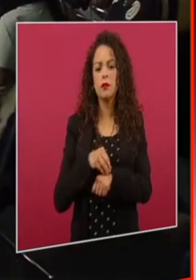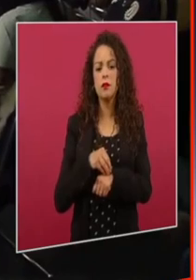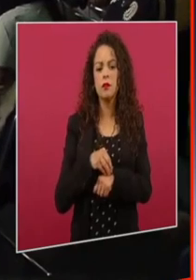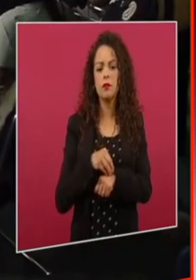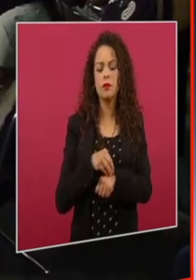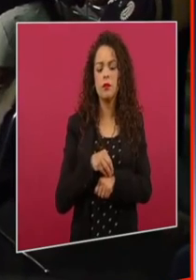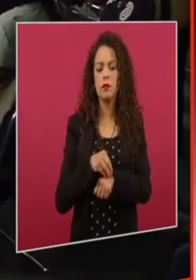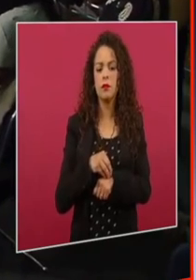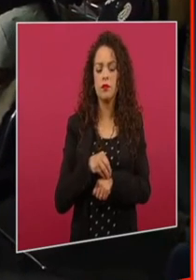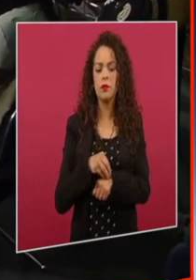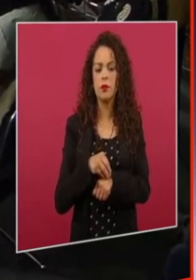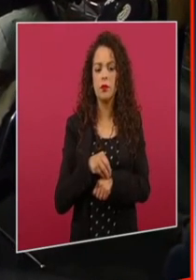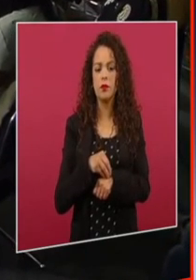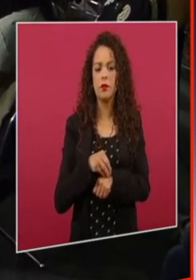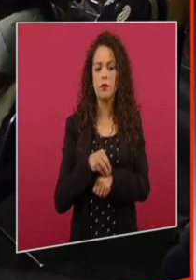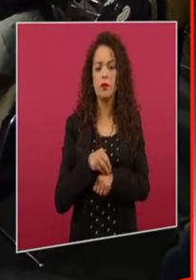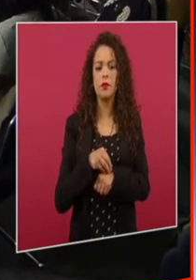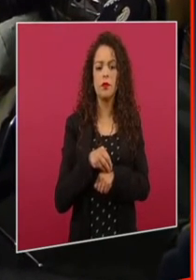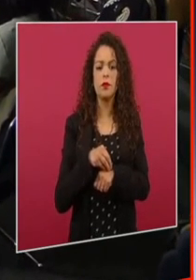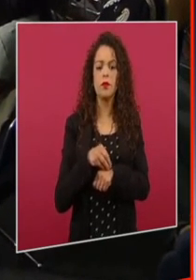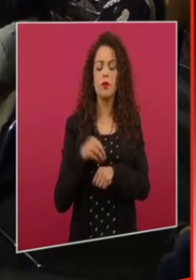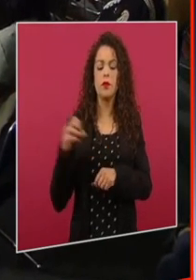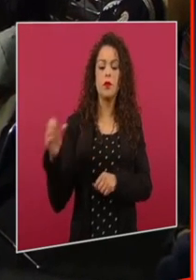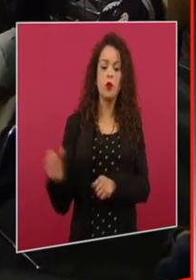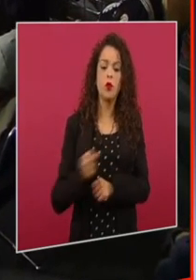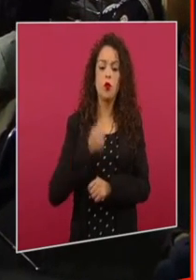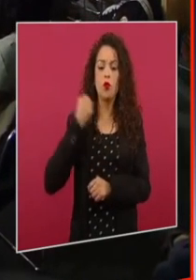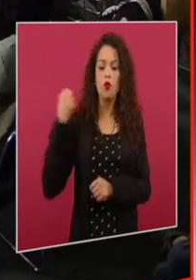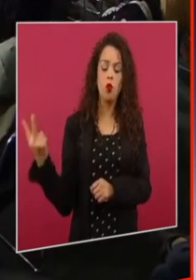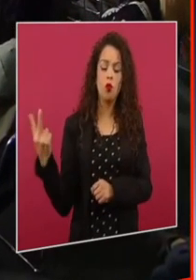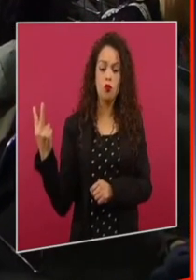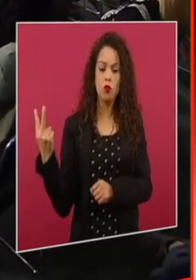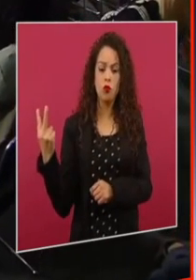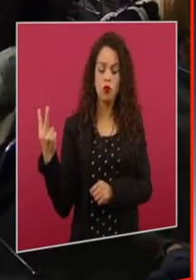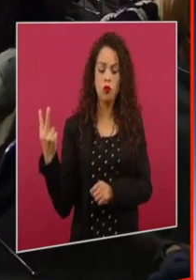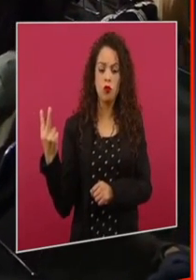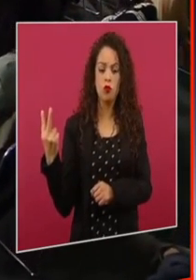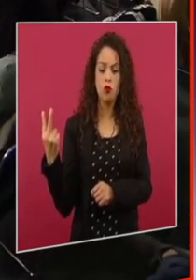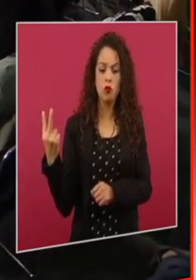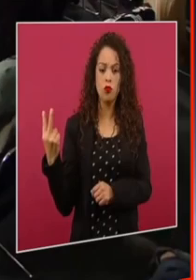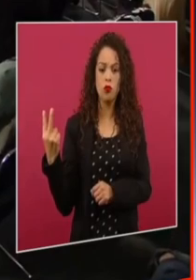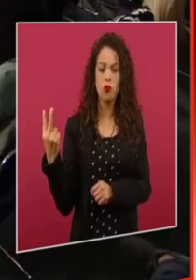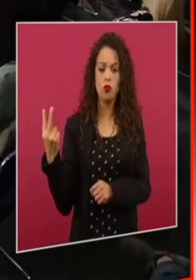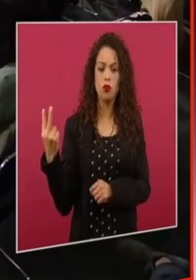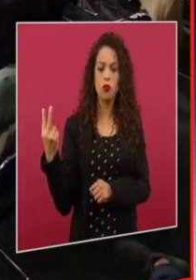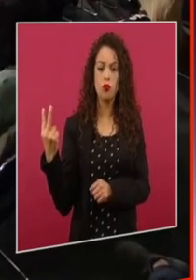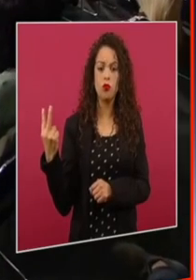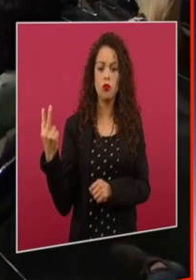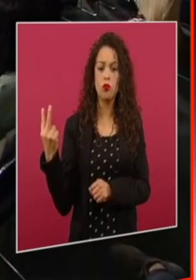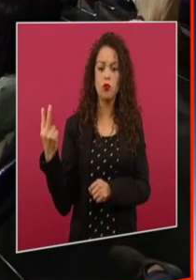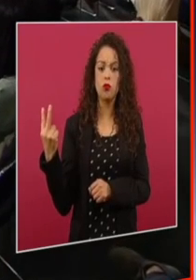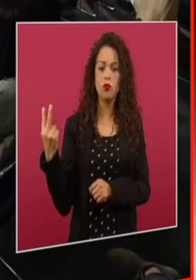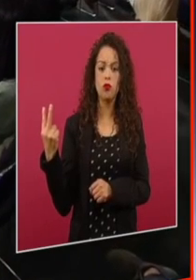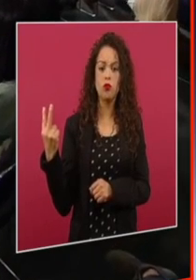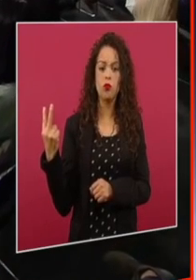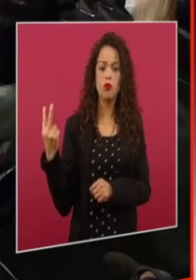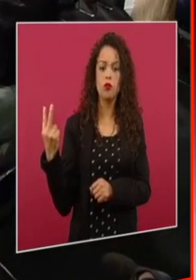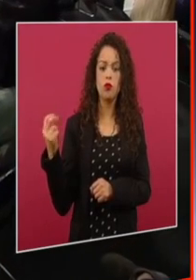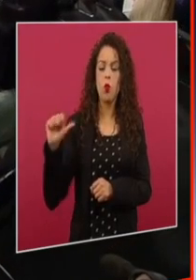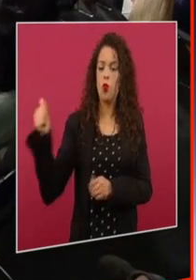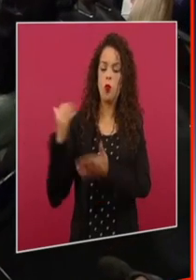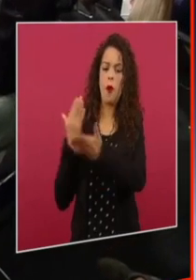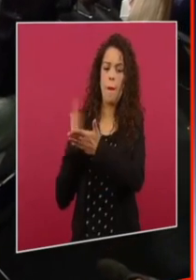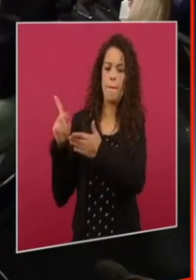coquizadoras que nos van a permitir procesar